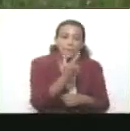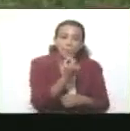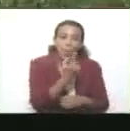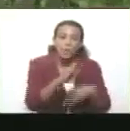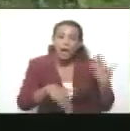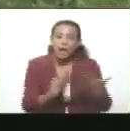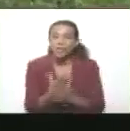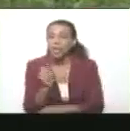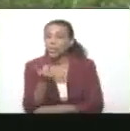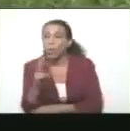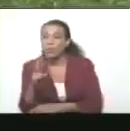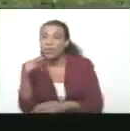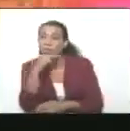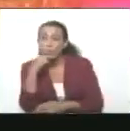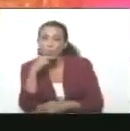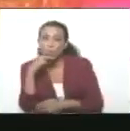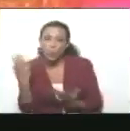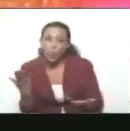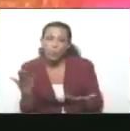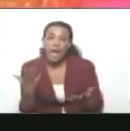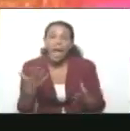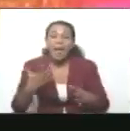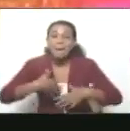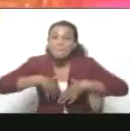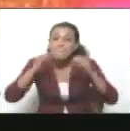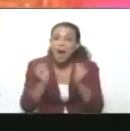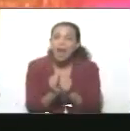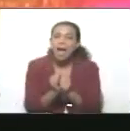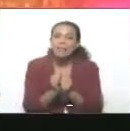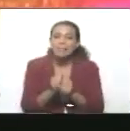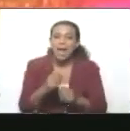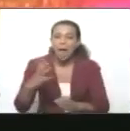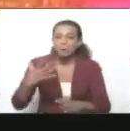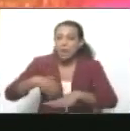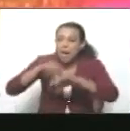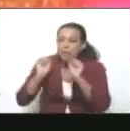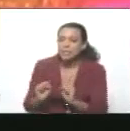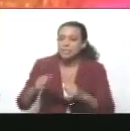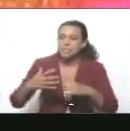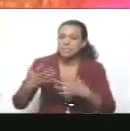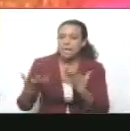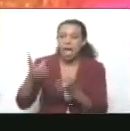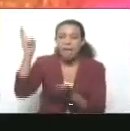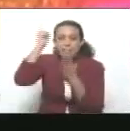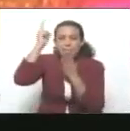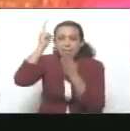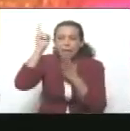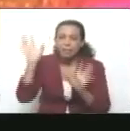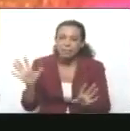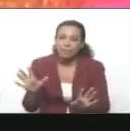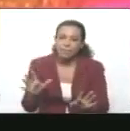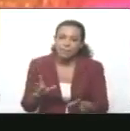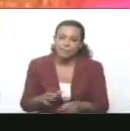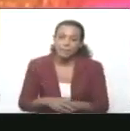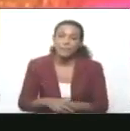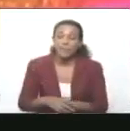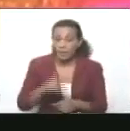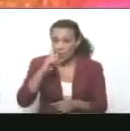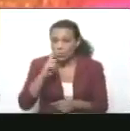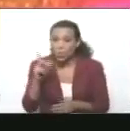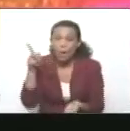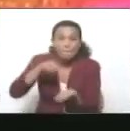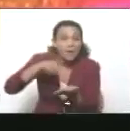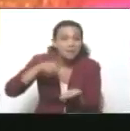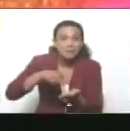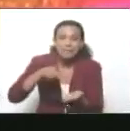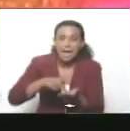de octubre. El baile de la resistencia indígena. El baile de la resistencia indígena. Los come candela salen de ahí. Así es. Es impresionante la gente que